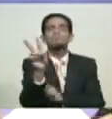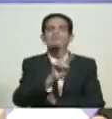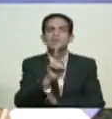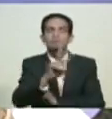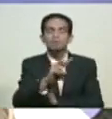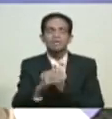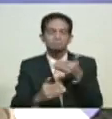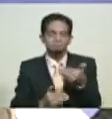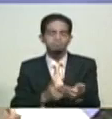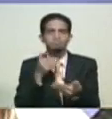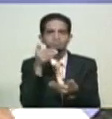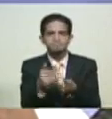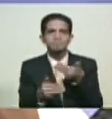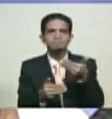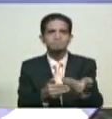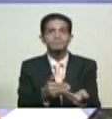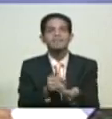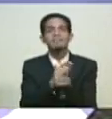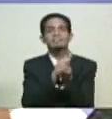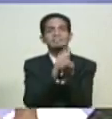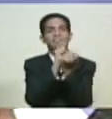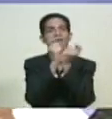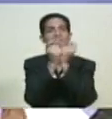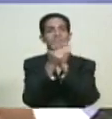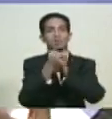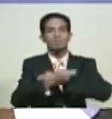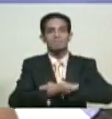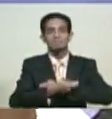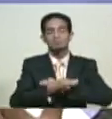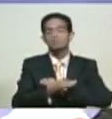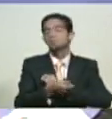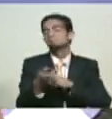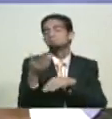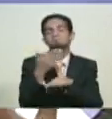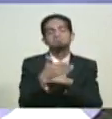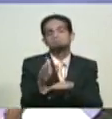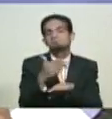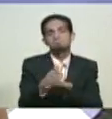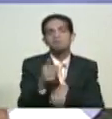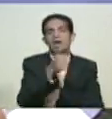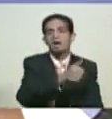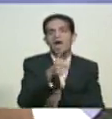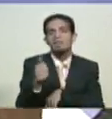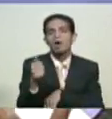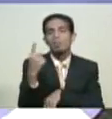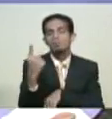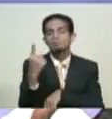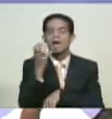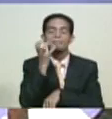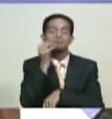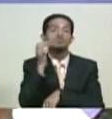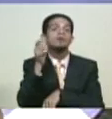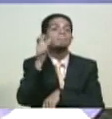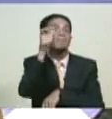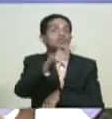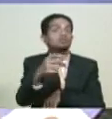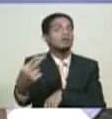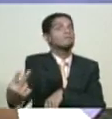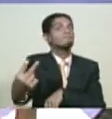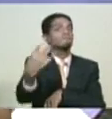transformación como el que viene viviendo independientemente de lo que cada uno de nosotros o de ustedes o de la gente que nos ve está